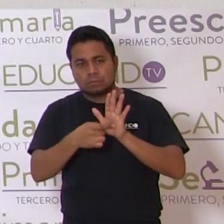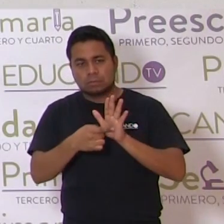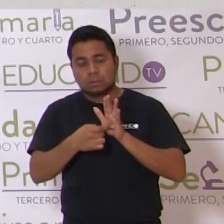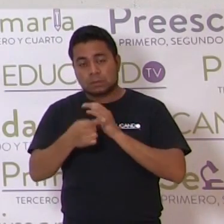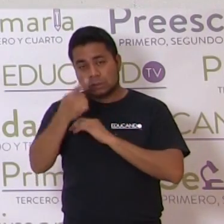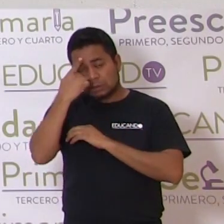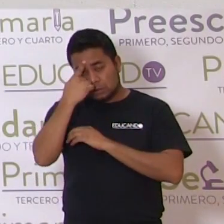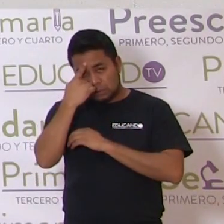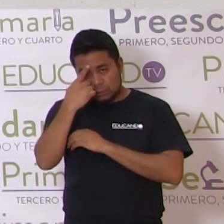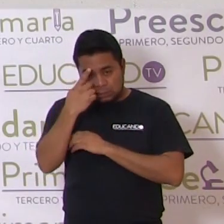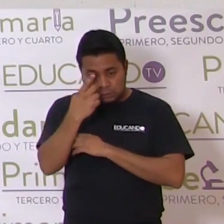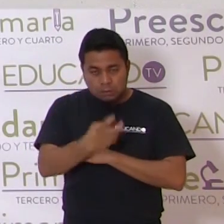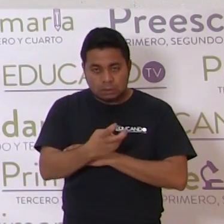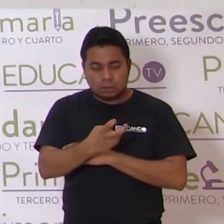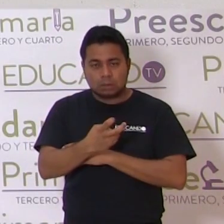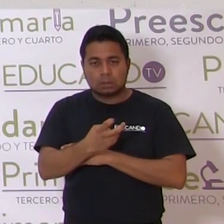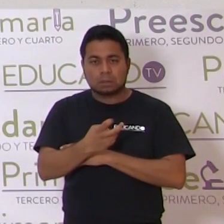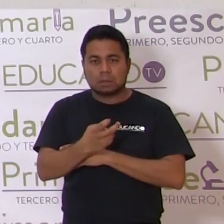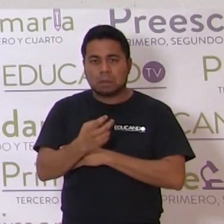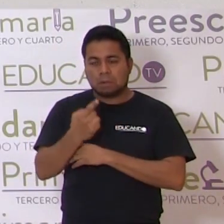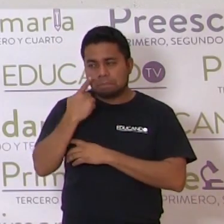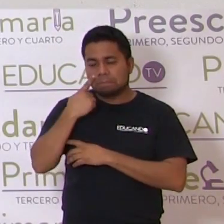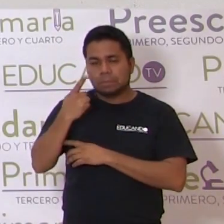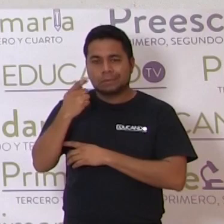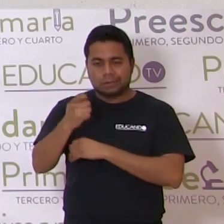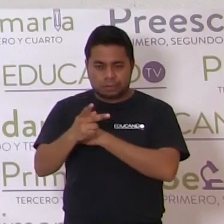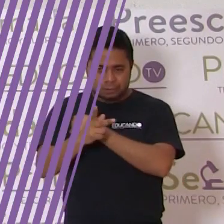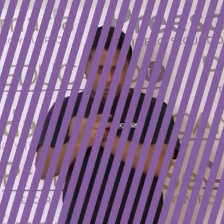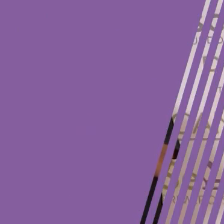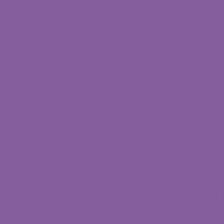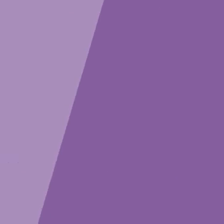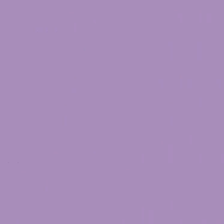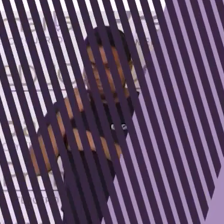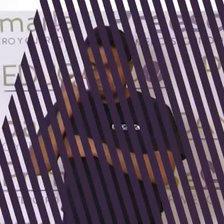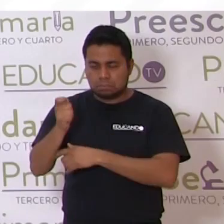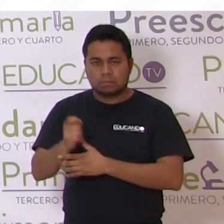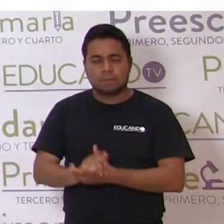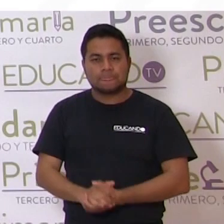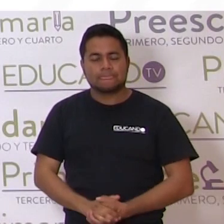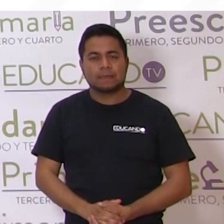para lo cual vamos a ver la siguiente imagen. Adelante, por favor.